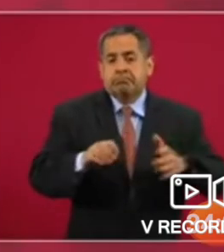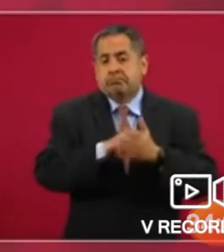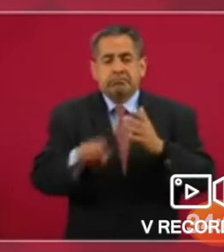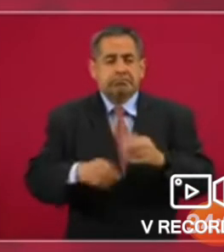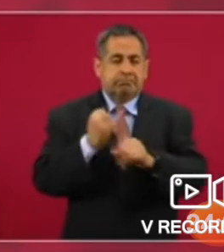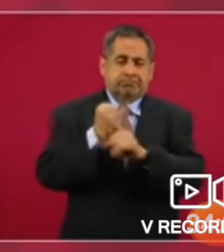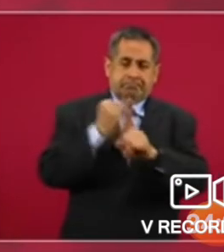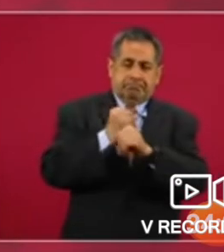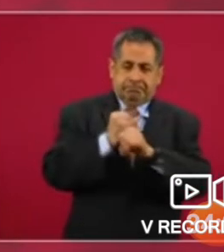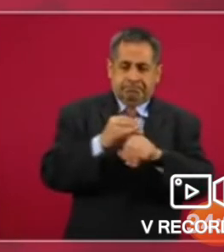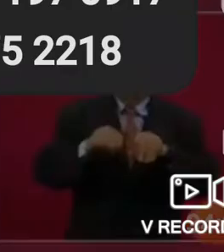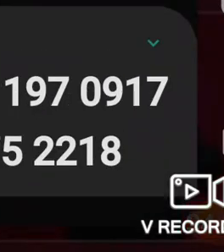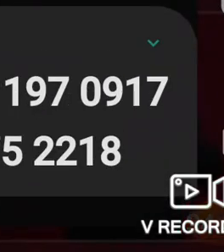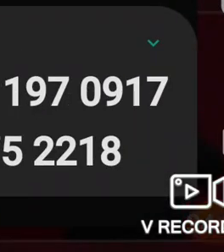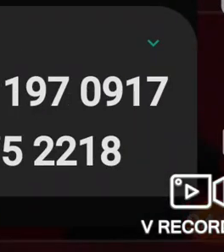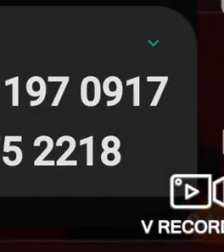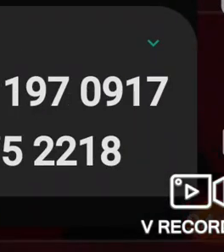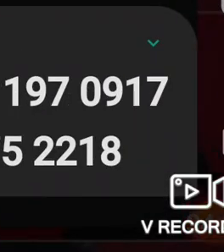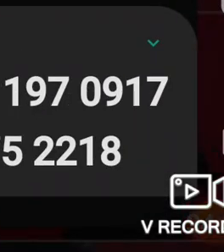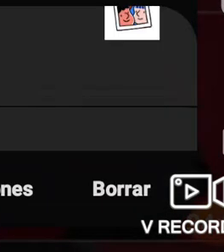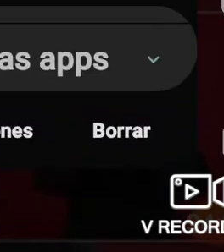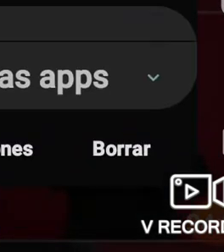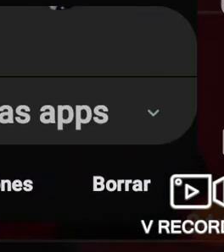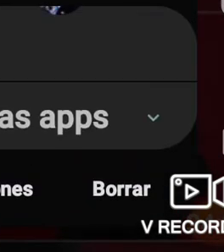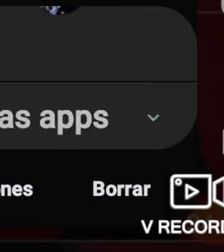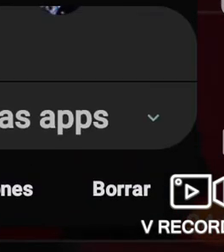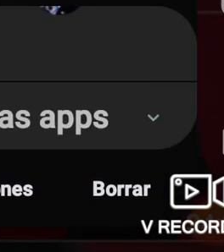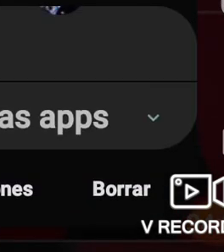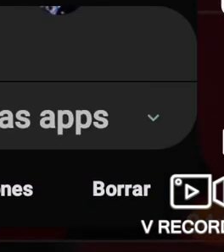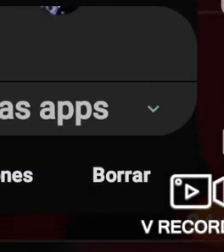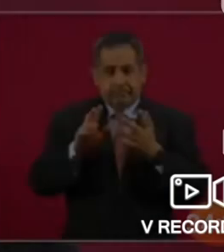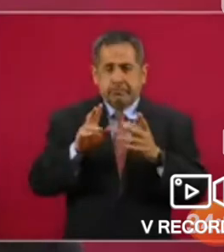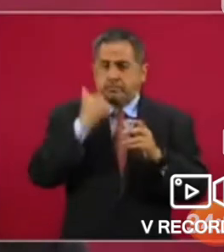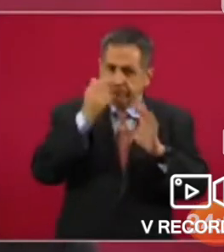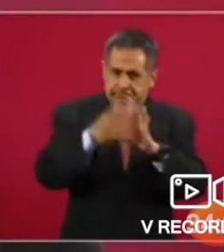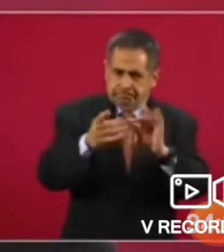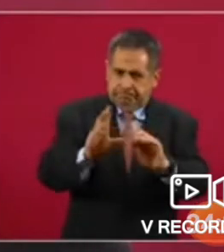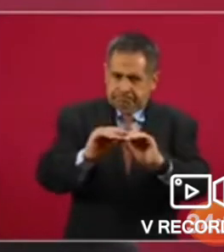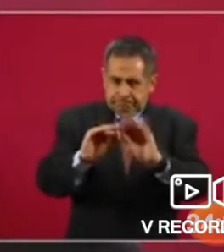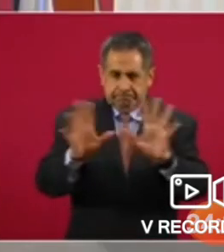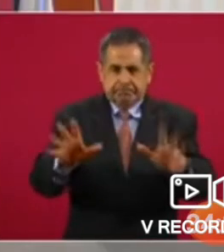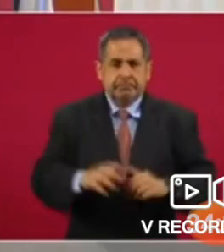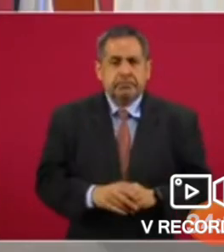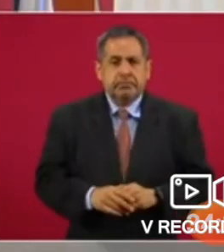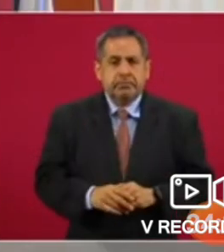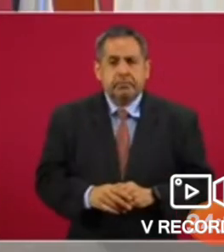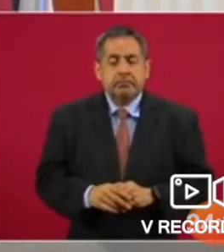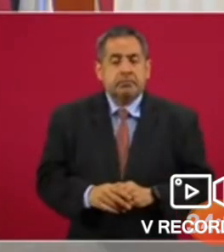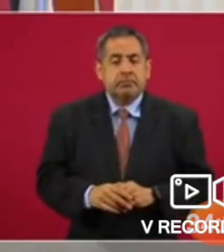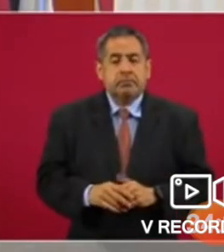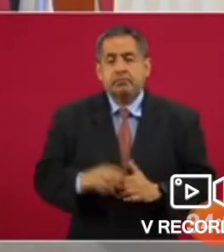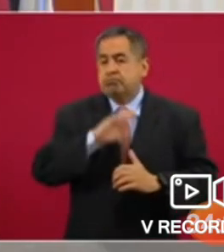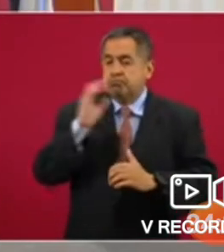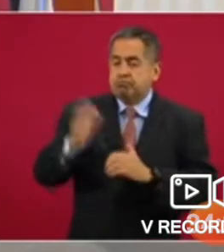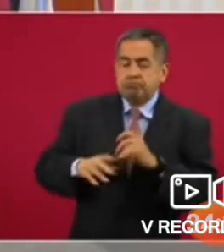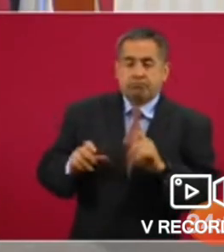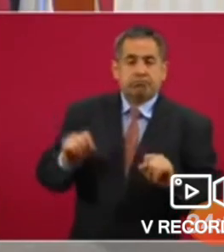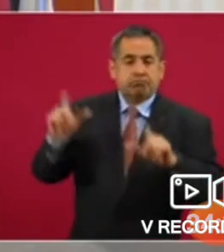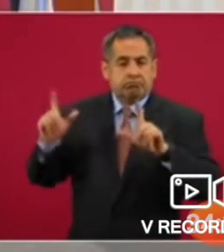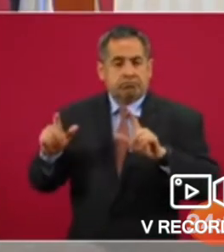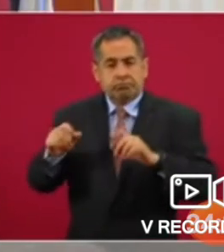redes sociales, se mezclan estas dos ideas, queremos dejarlo muy en claro. Termino con la presentación de los